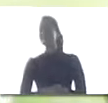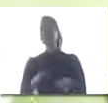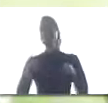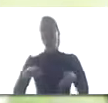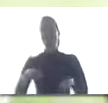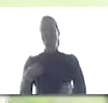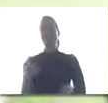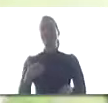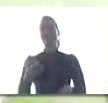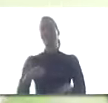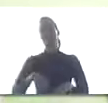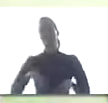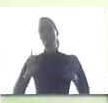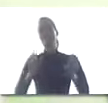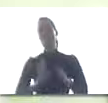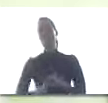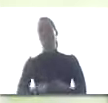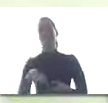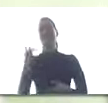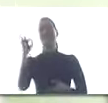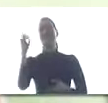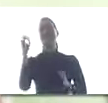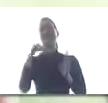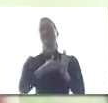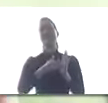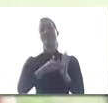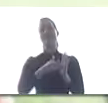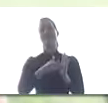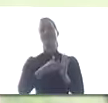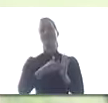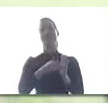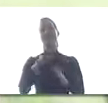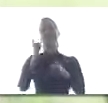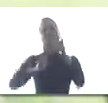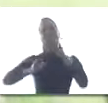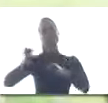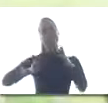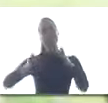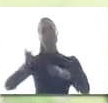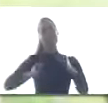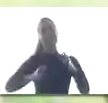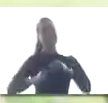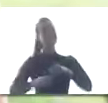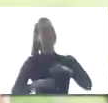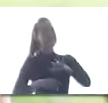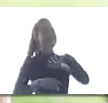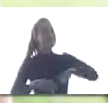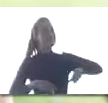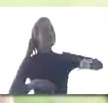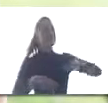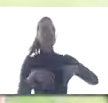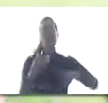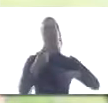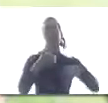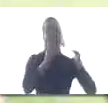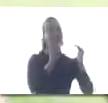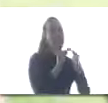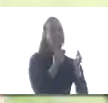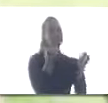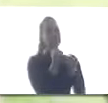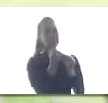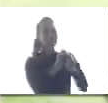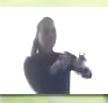tenemos más de 30.000 víctimas del desplazamiento forzado, donde vivieron multitudes